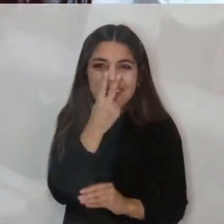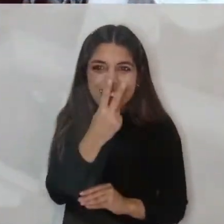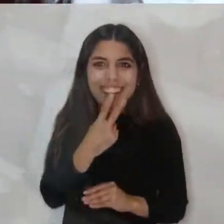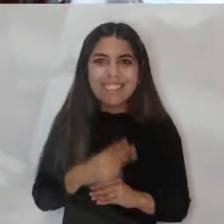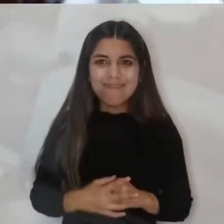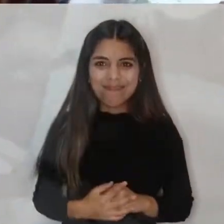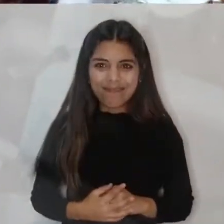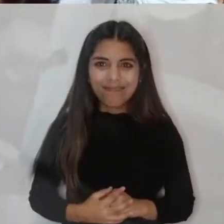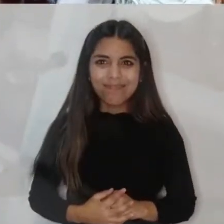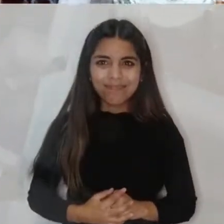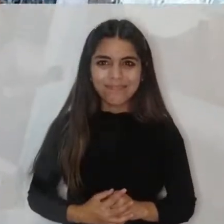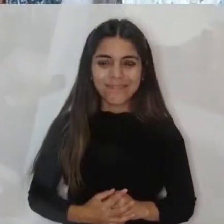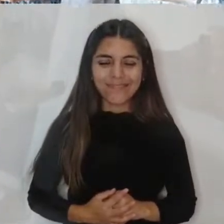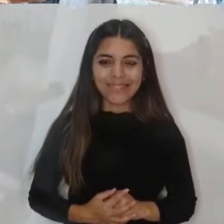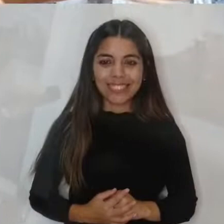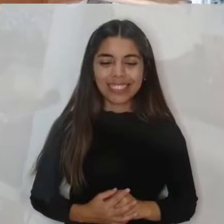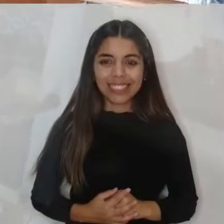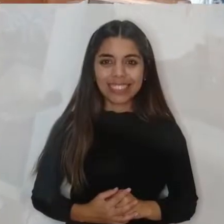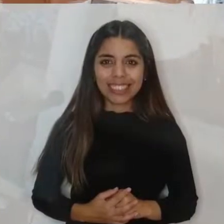quede